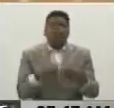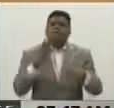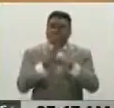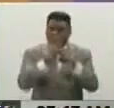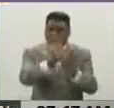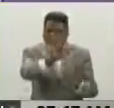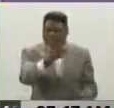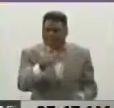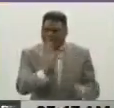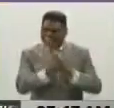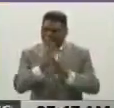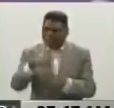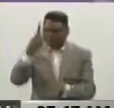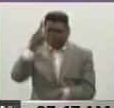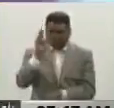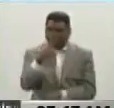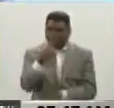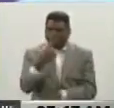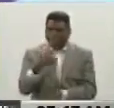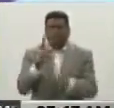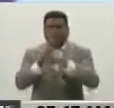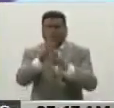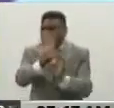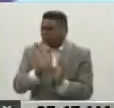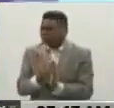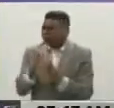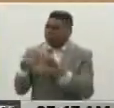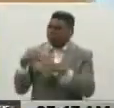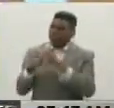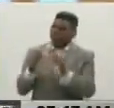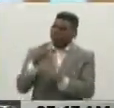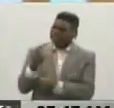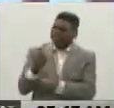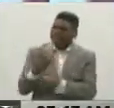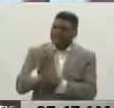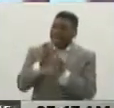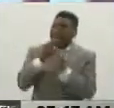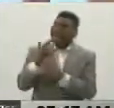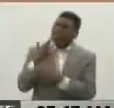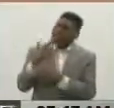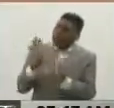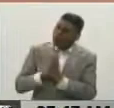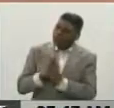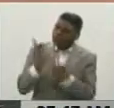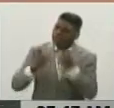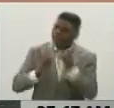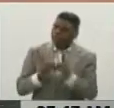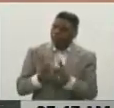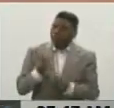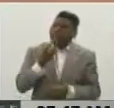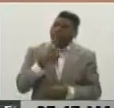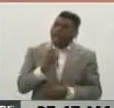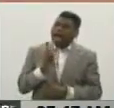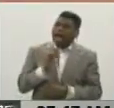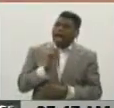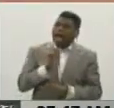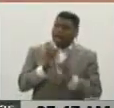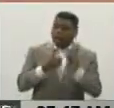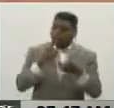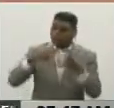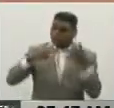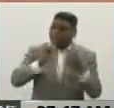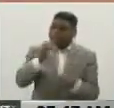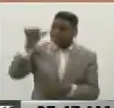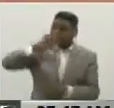que las redes sociales en efecto son utilizadas para cosas muy hermosas, pero también para situaciones perversas, y a través de las redes sociales también